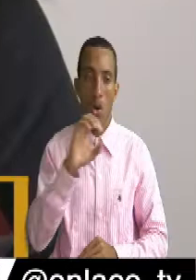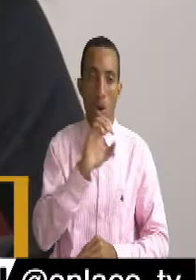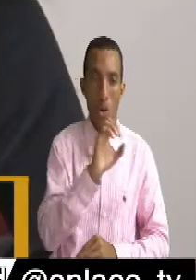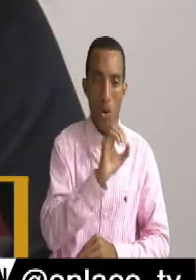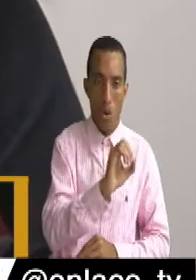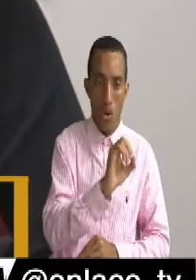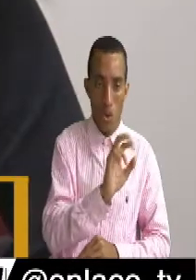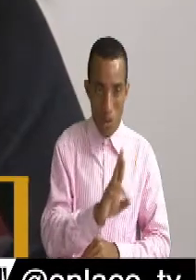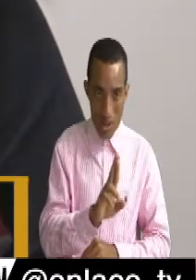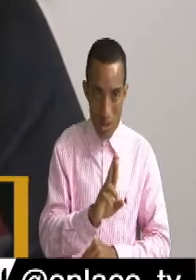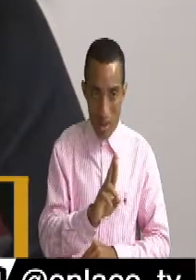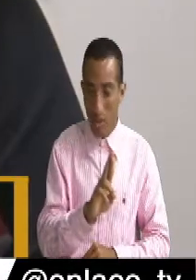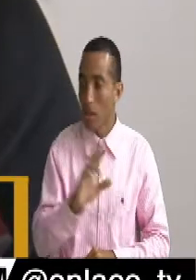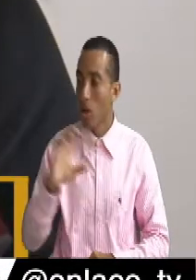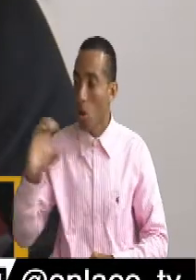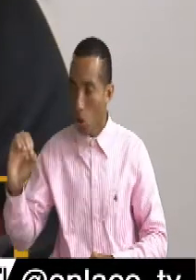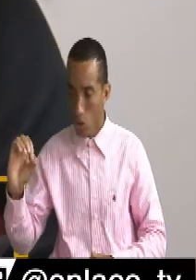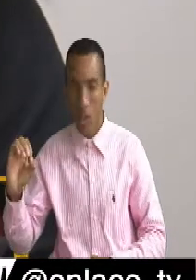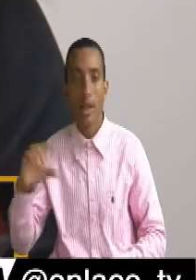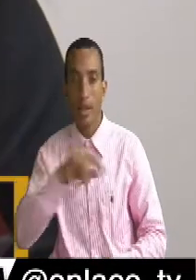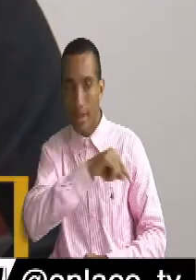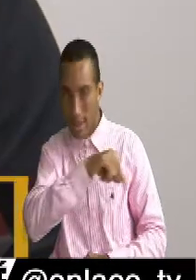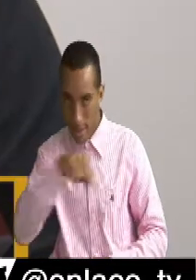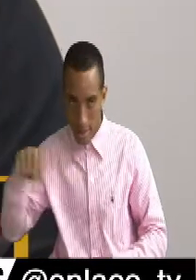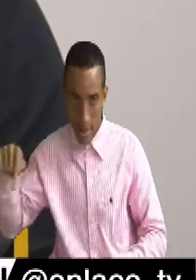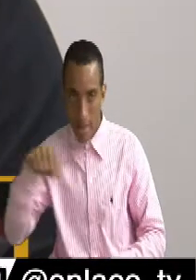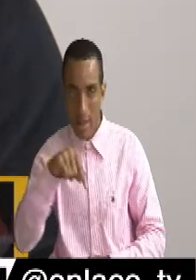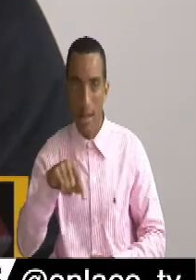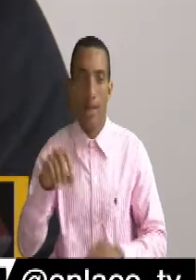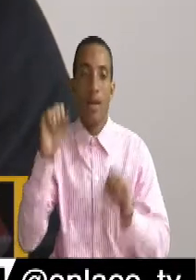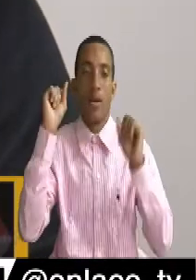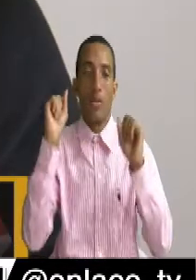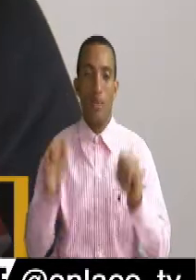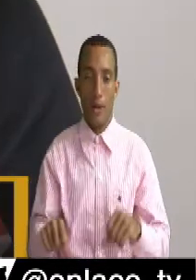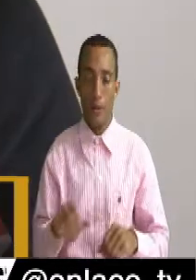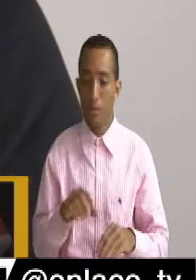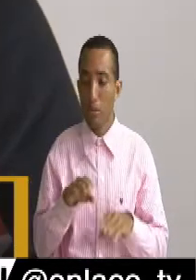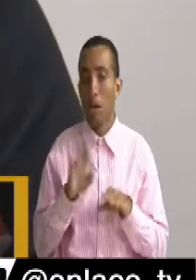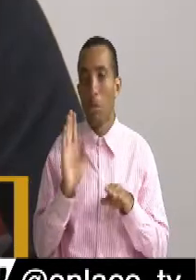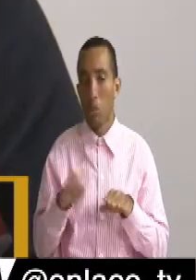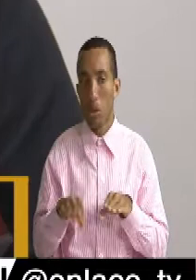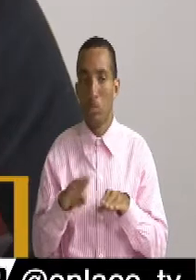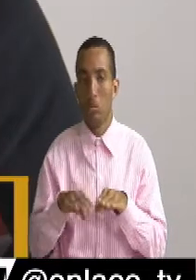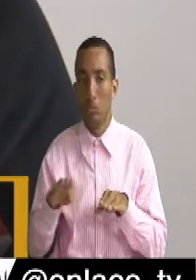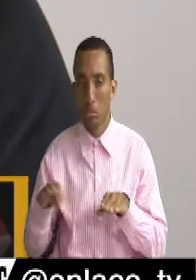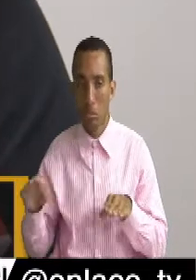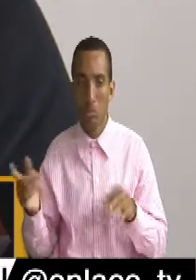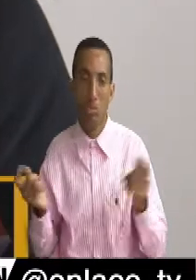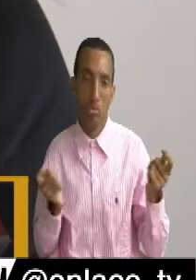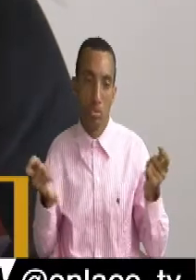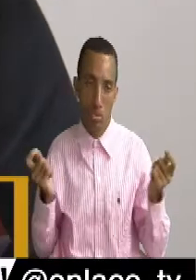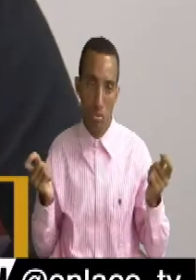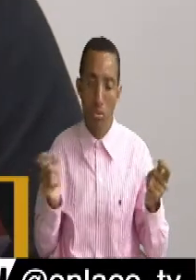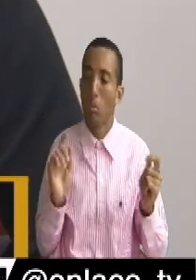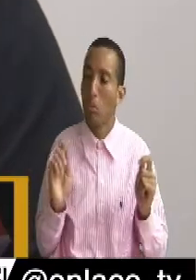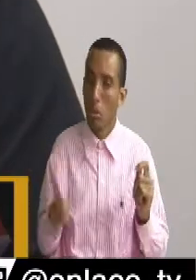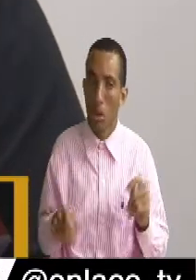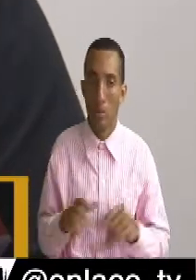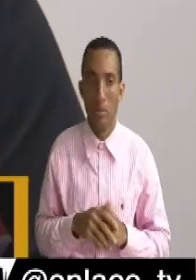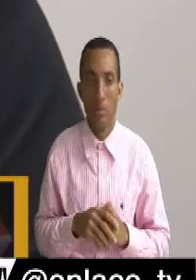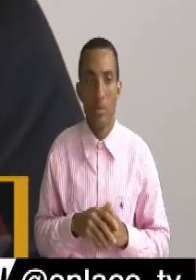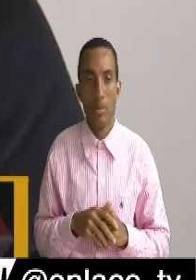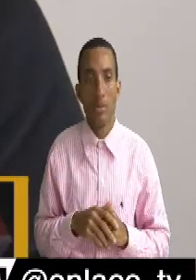oriente-occidente. Ahí en este sector se va a permitir una zona de estacionamiento controlado, es decir, en